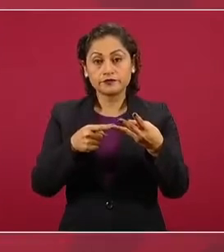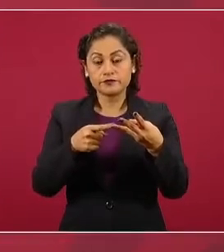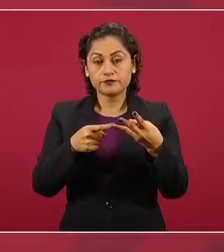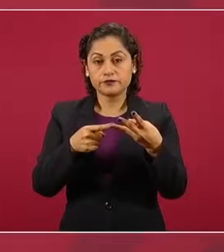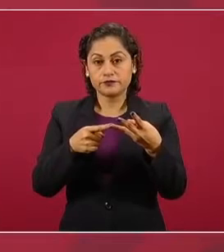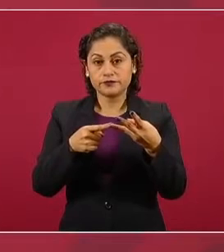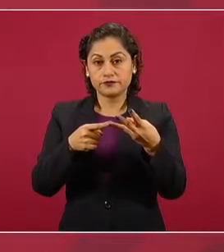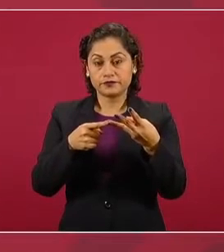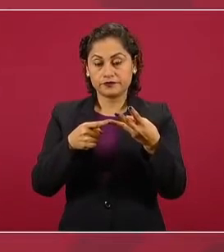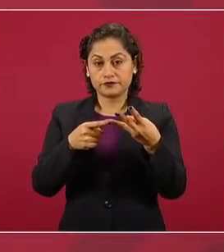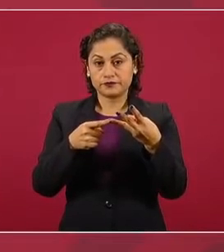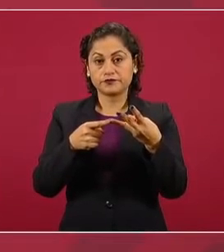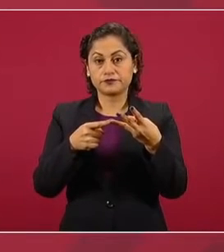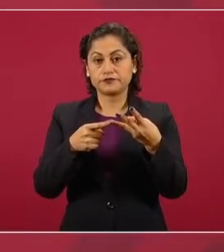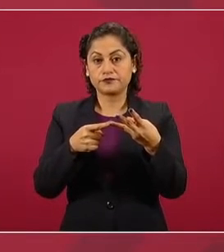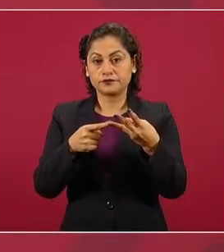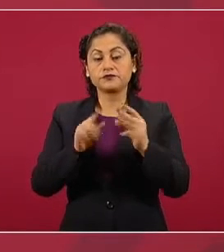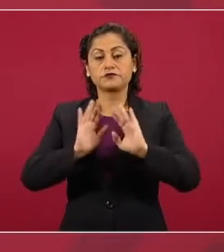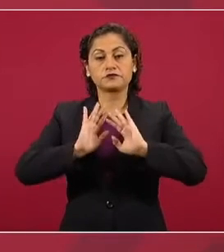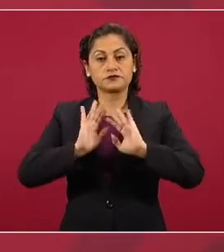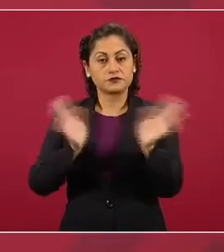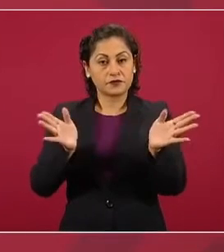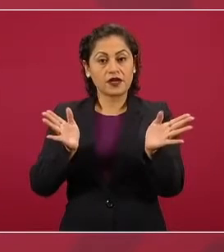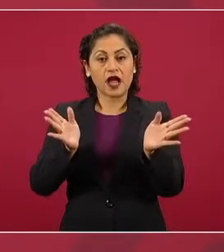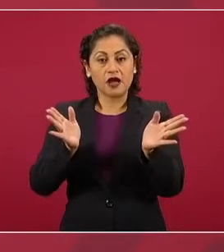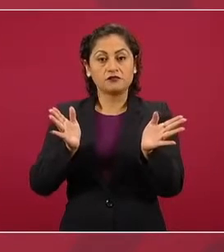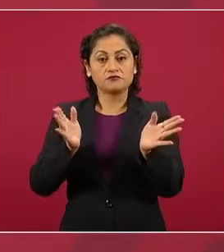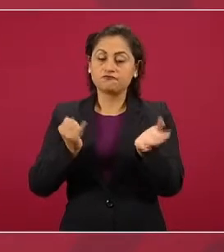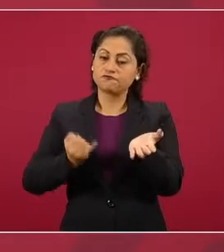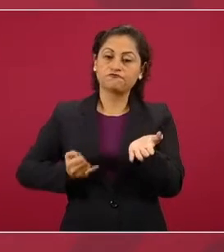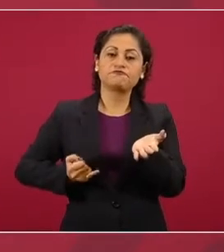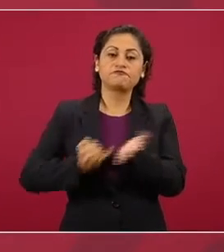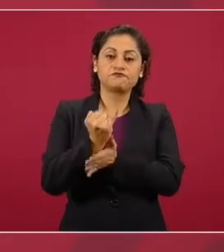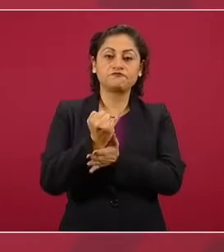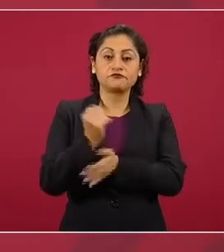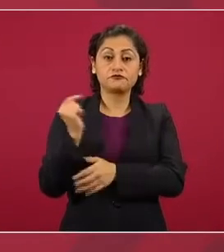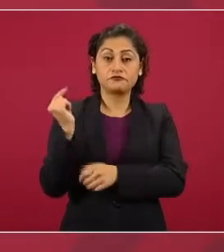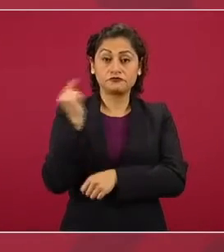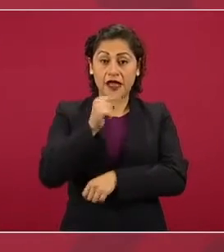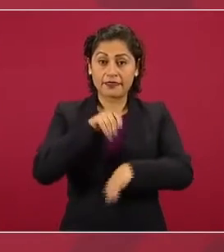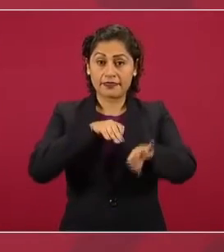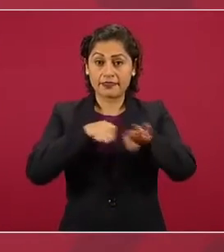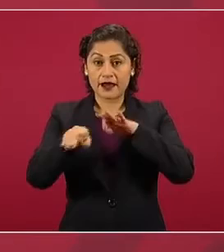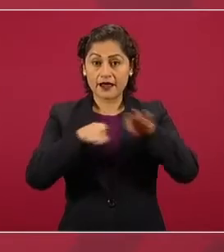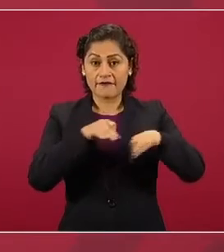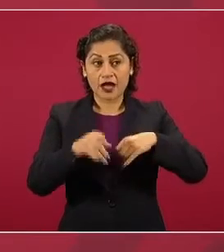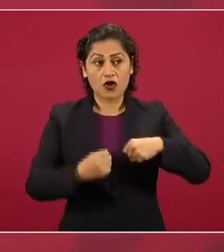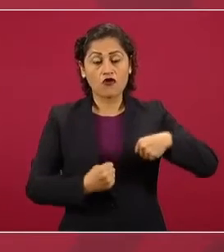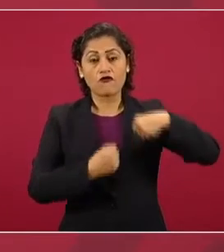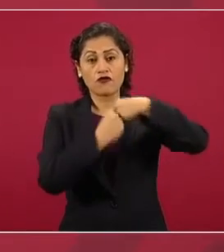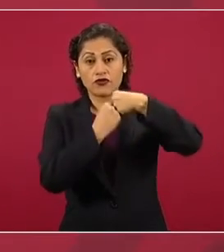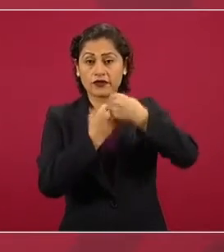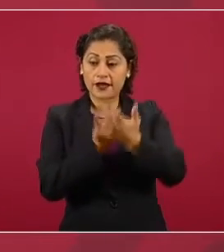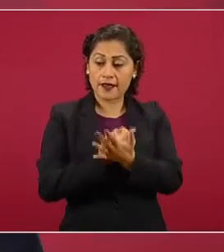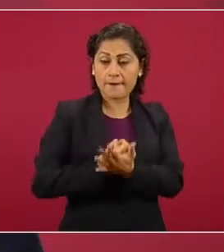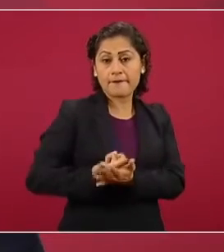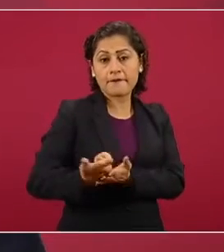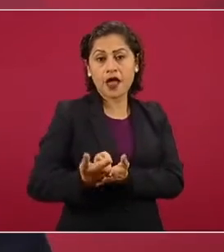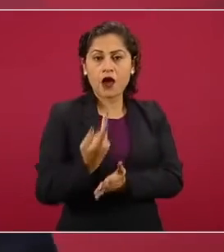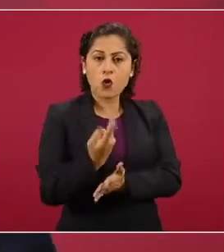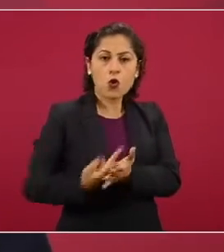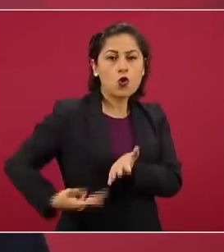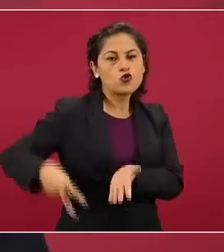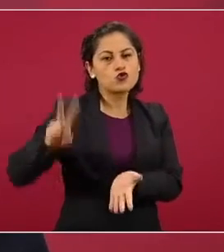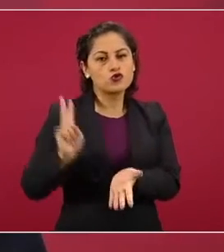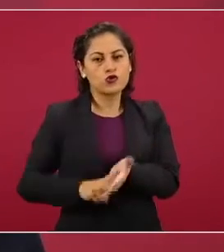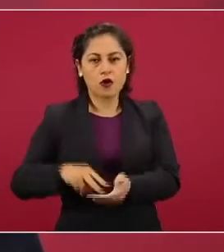que el salario mínimo en la frontera se incrementara al doble en